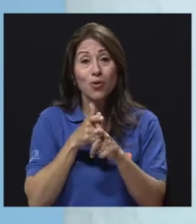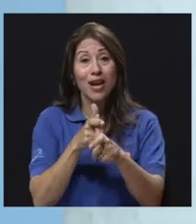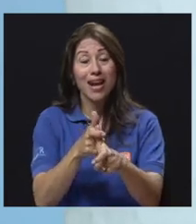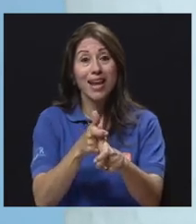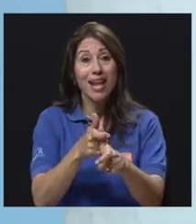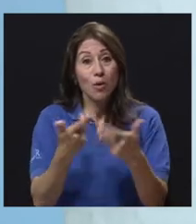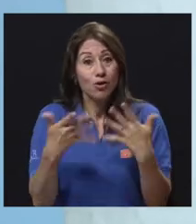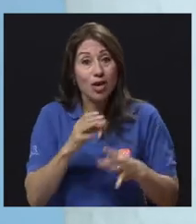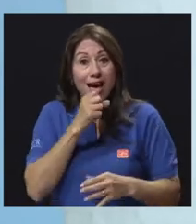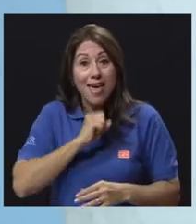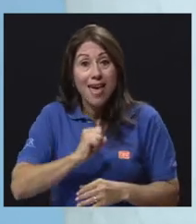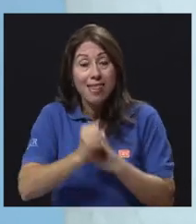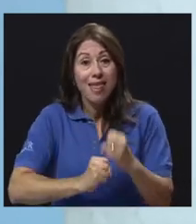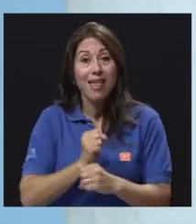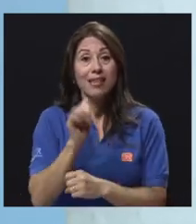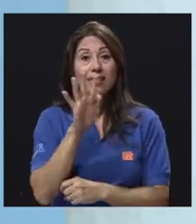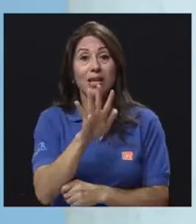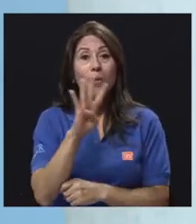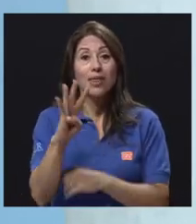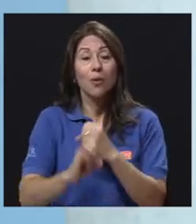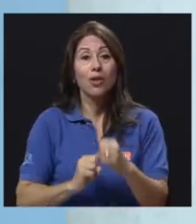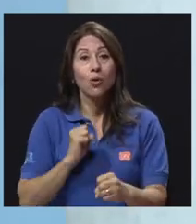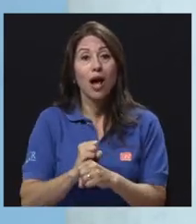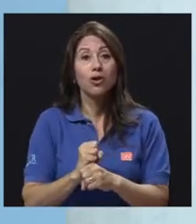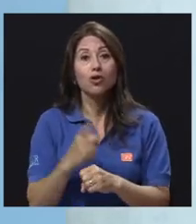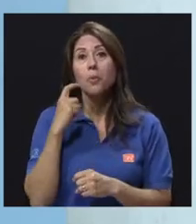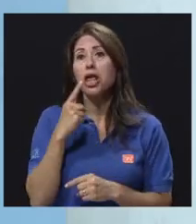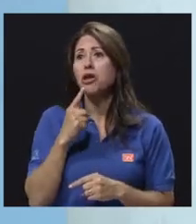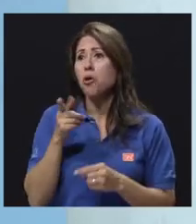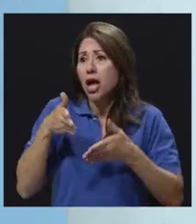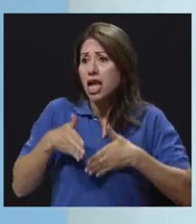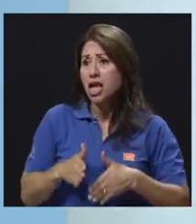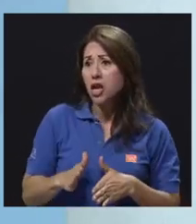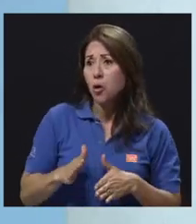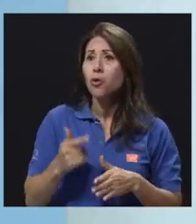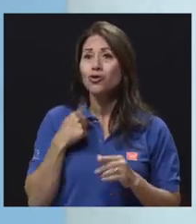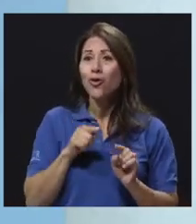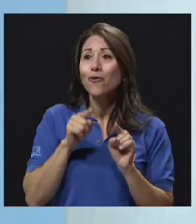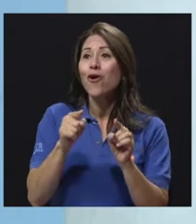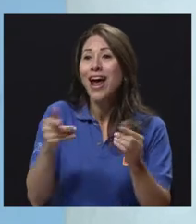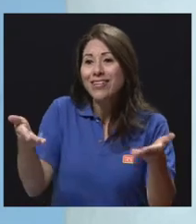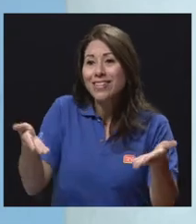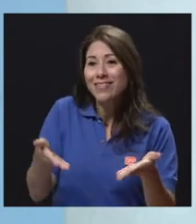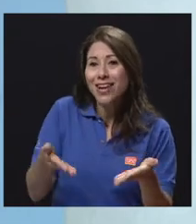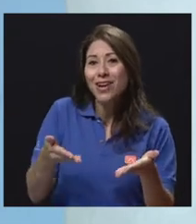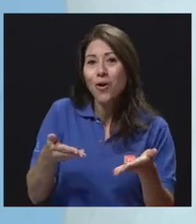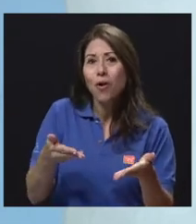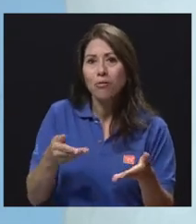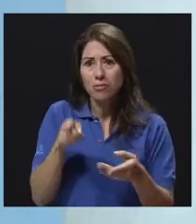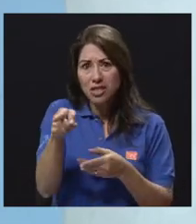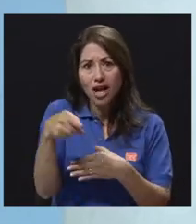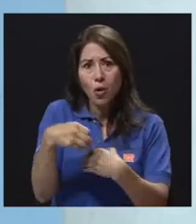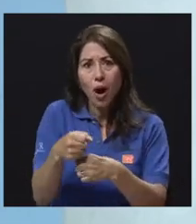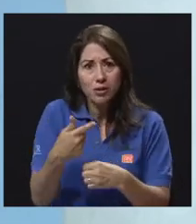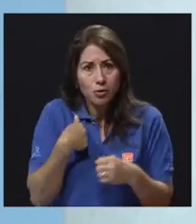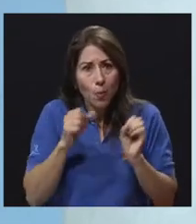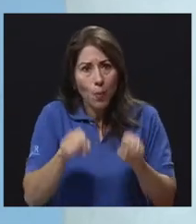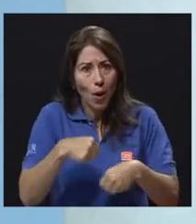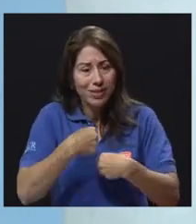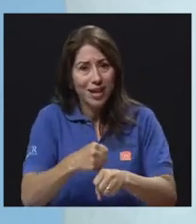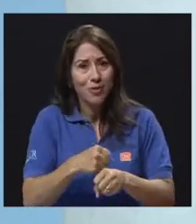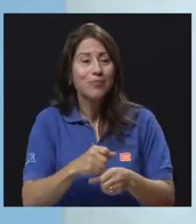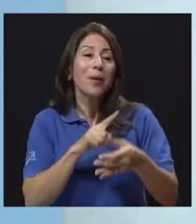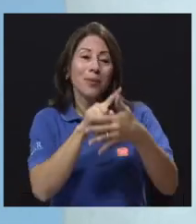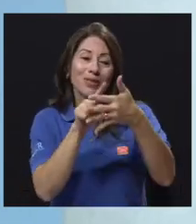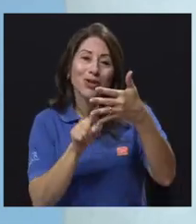misma lo dice, ya está cansada de ir a recibir a su hijo a la meta y dice, porque si él lo hace, porque yo no lo puedo hacer. Así es. Y son